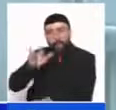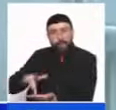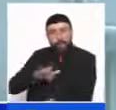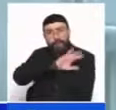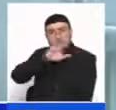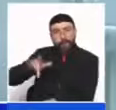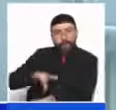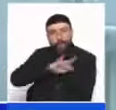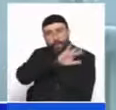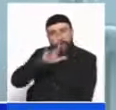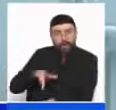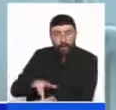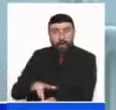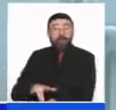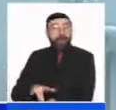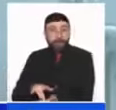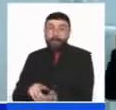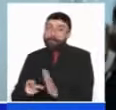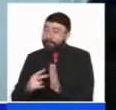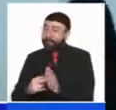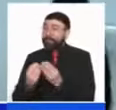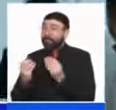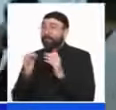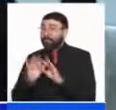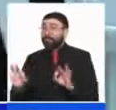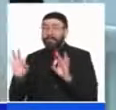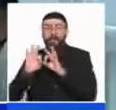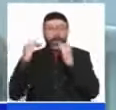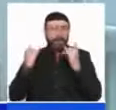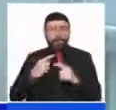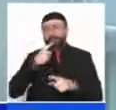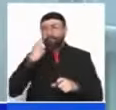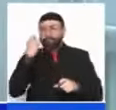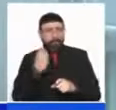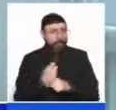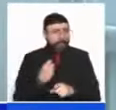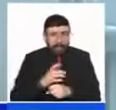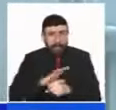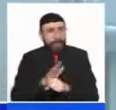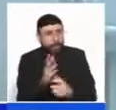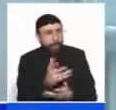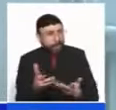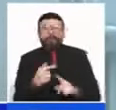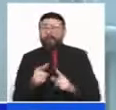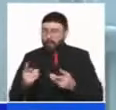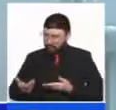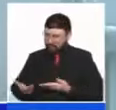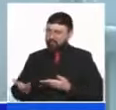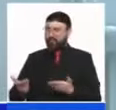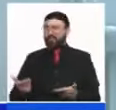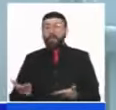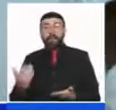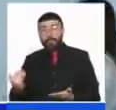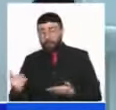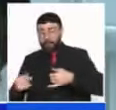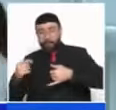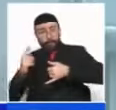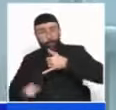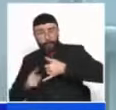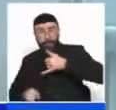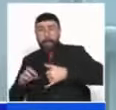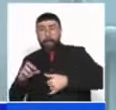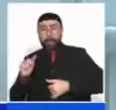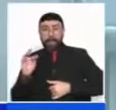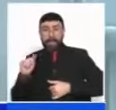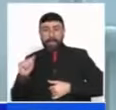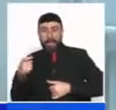la presencia de Argentina tan destacada en un momento tan complicado, para poder ofrecer todos los lugares, desde la Patagonia, con Calafate,